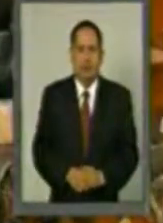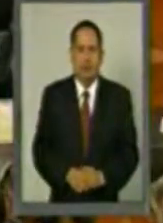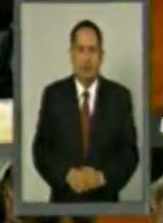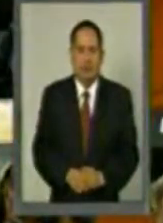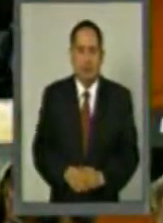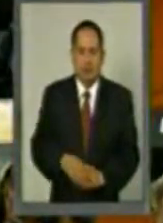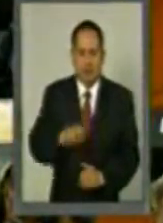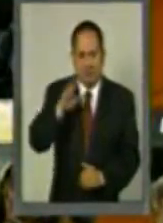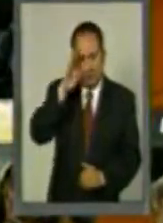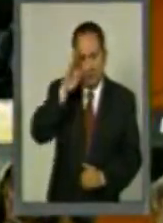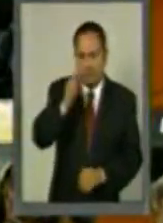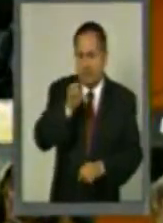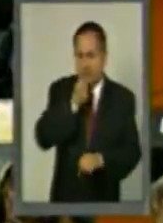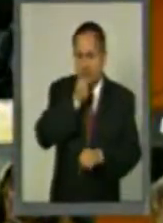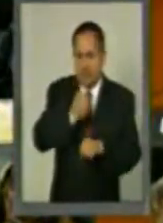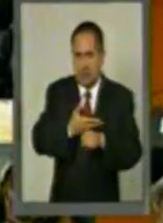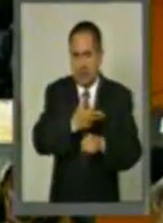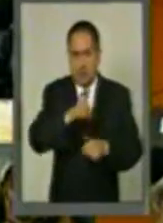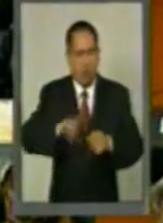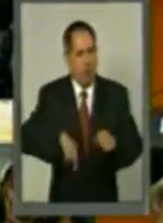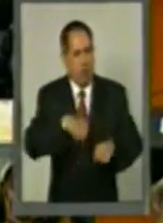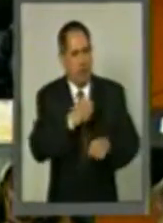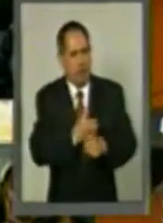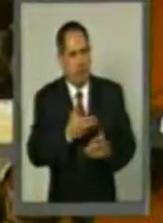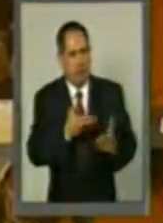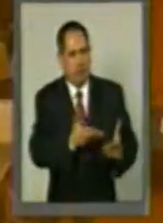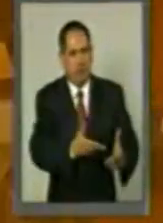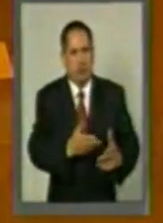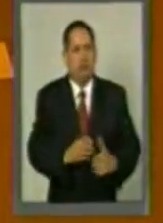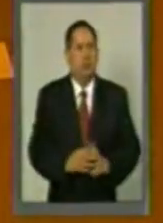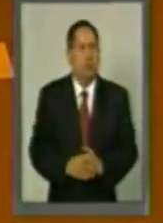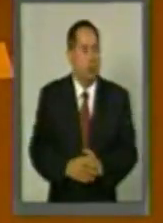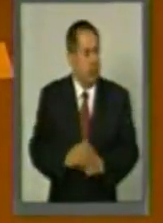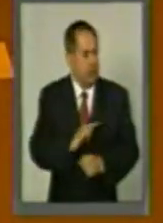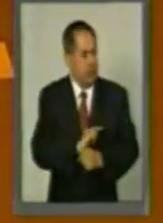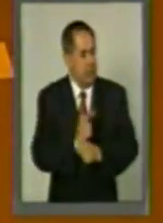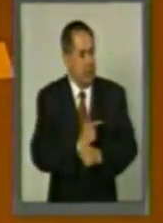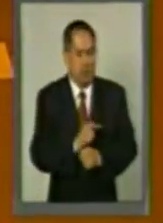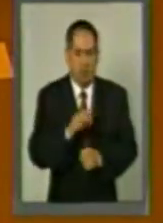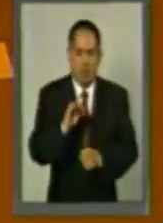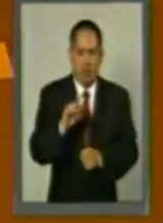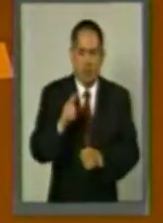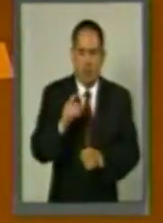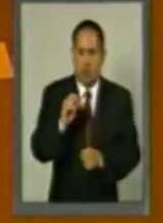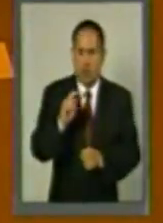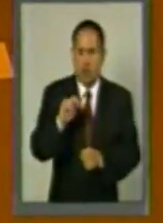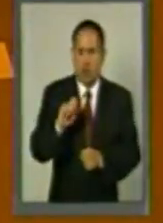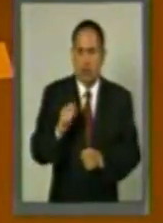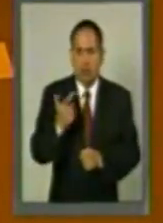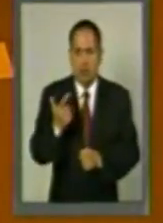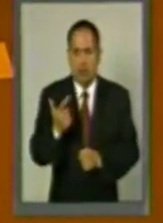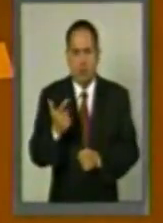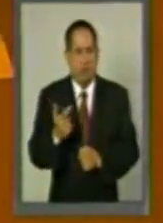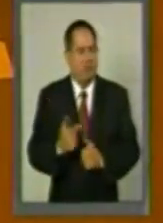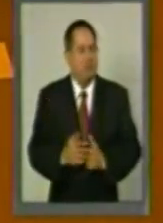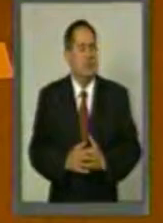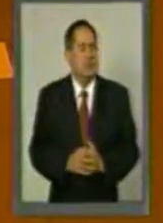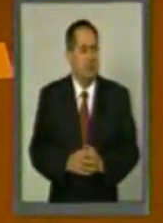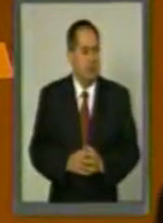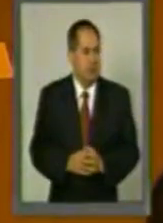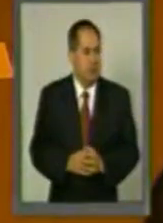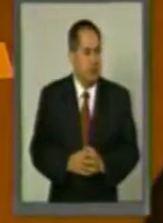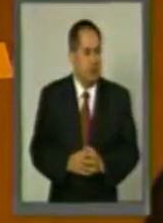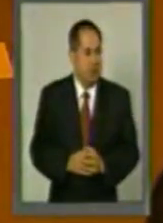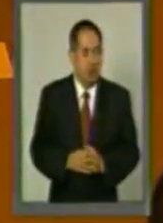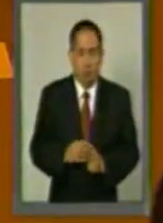Señor secretario de Gobernación, licenciado Miguel Ángel Osorio Chong, con